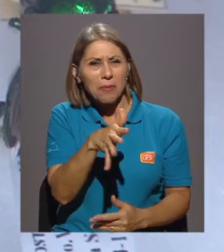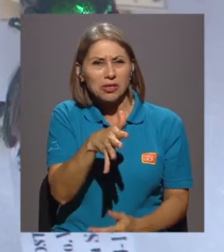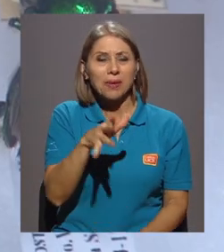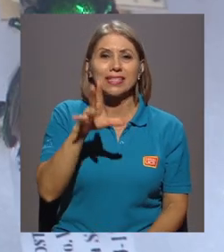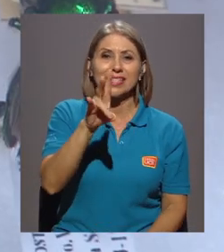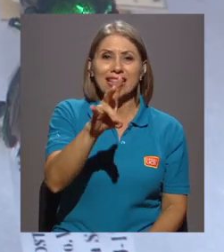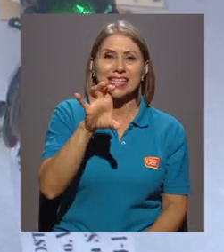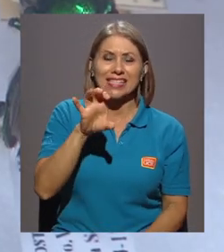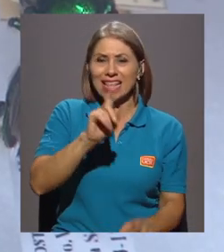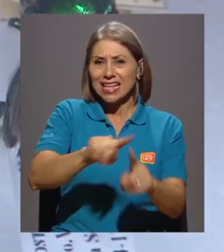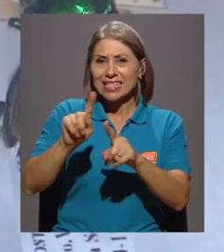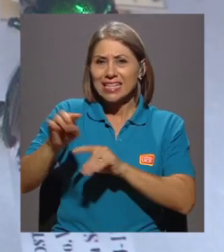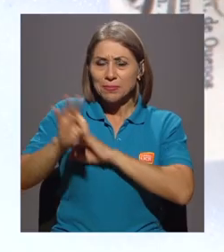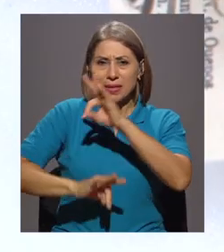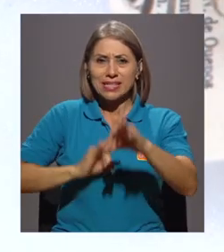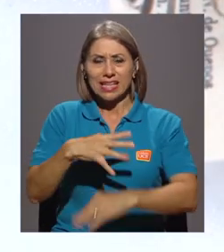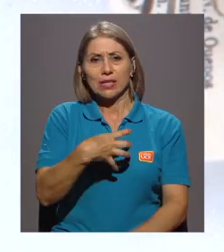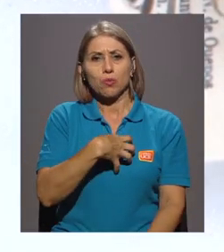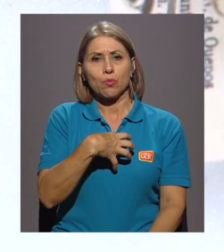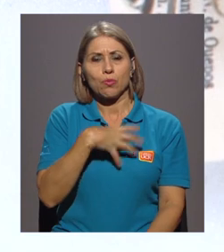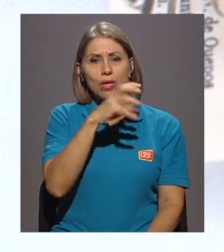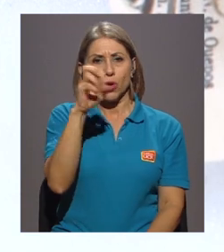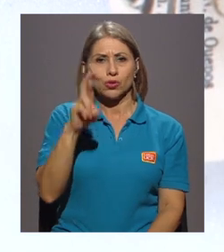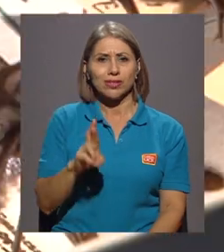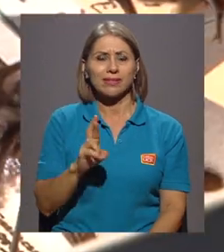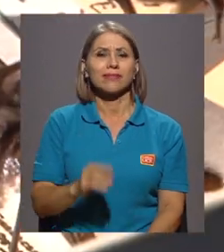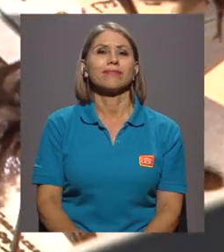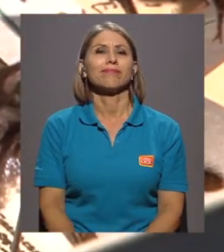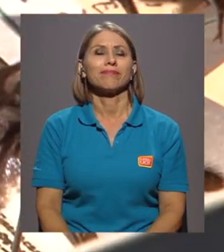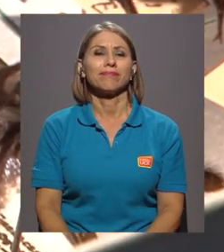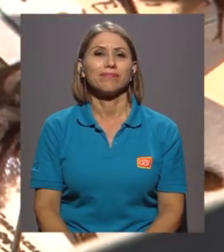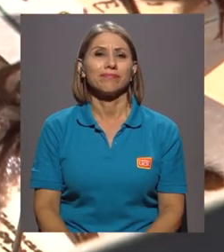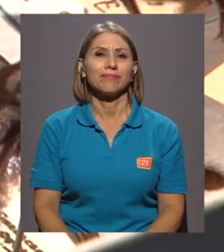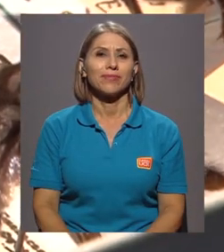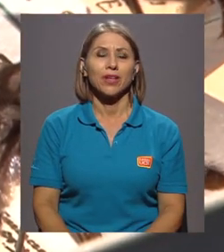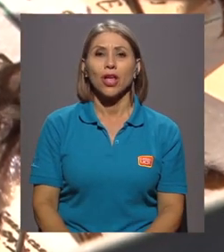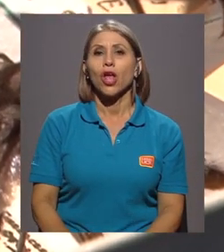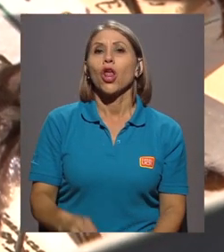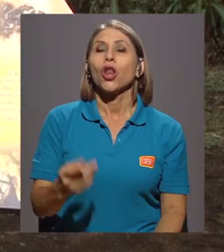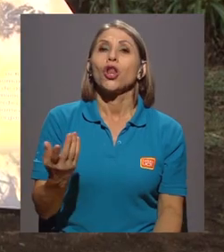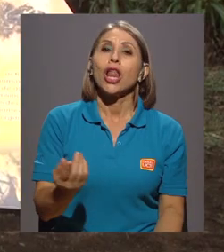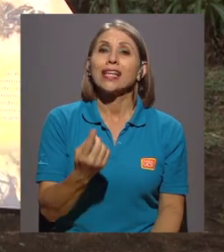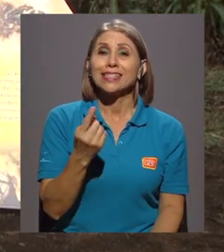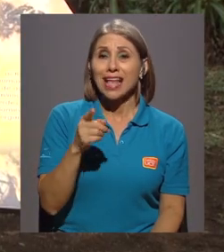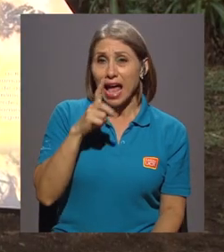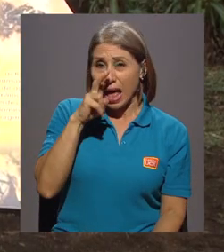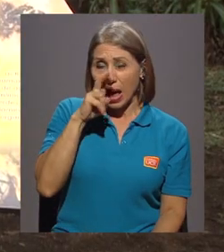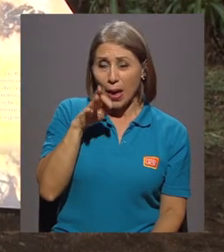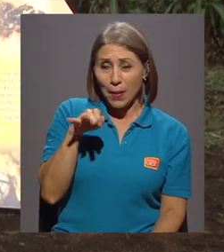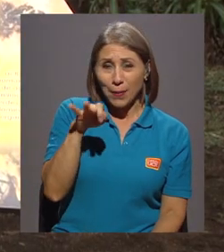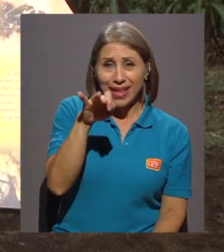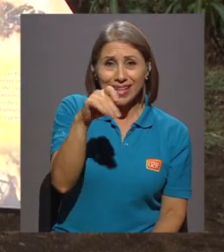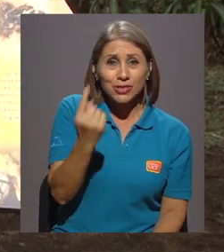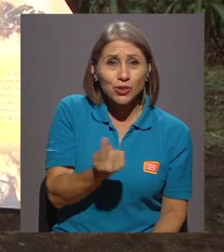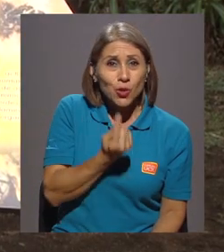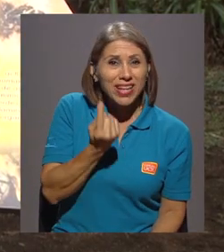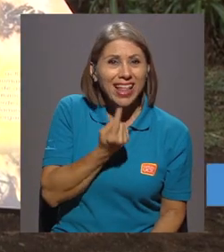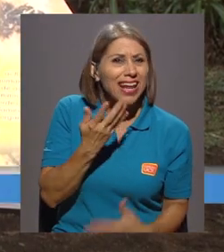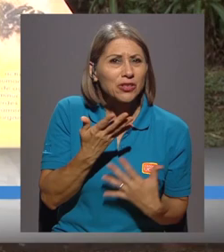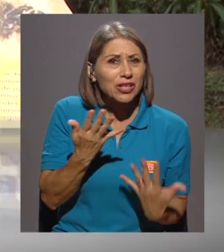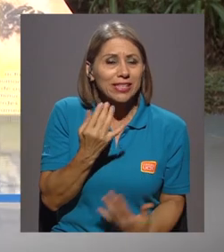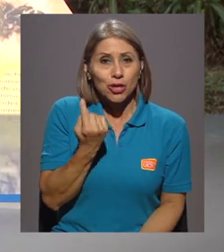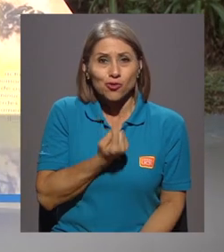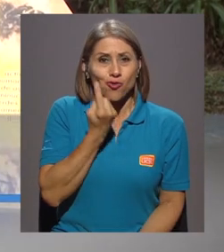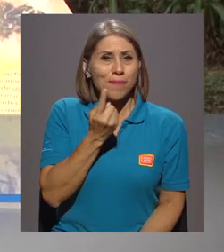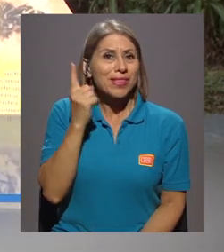aproximadas 700 especies nativas que hay en Costa Rica. Los solitarios son los que donde una sola